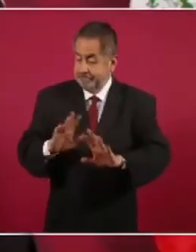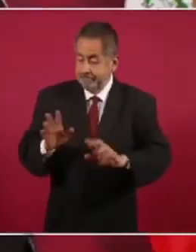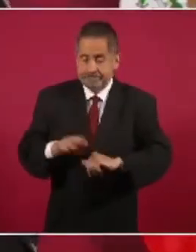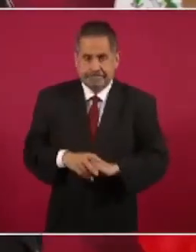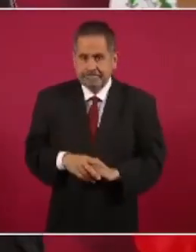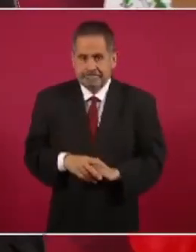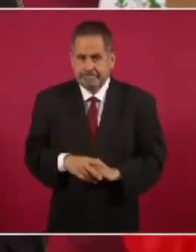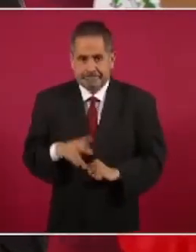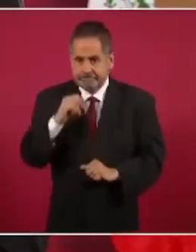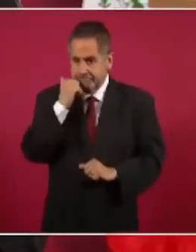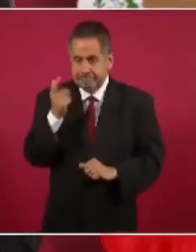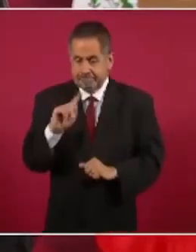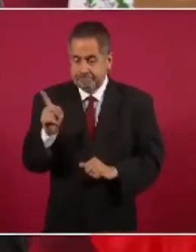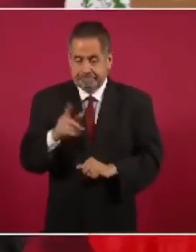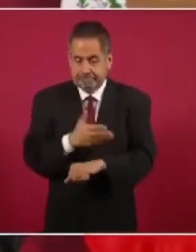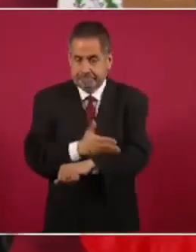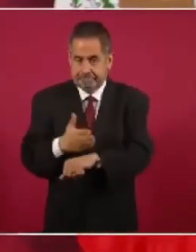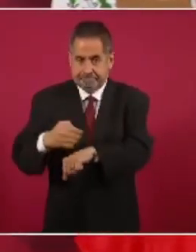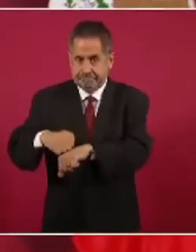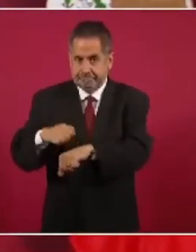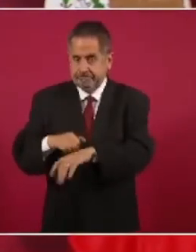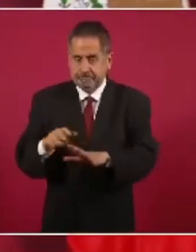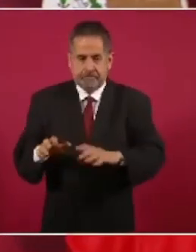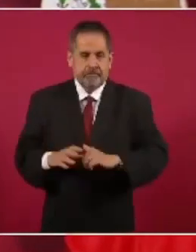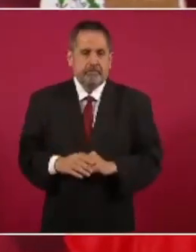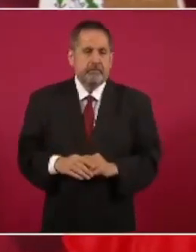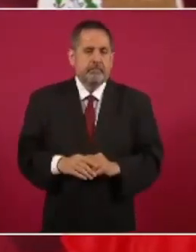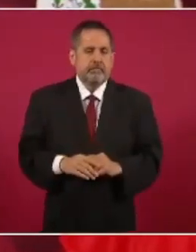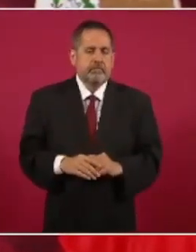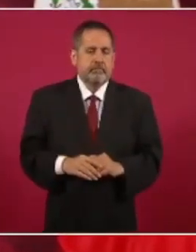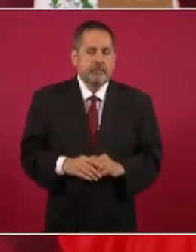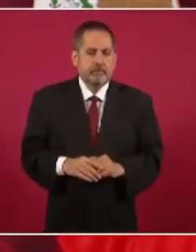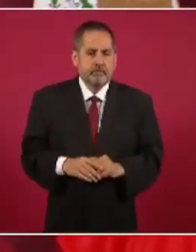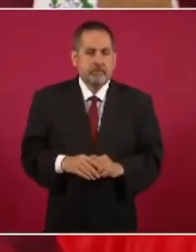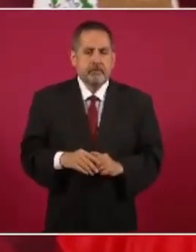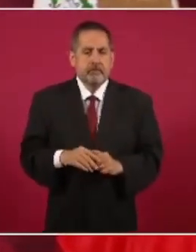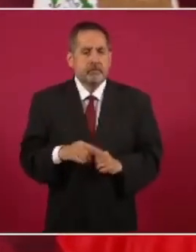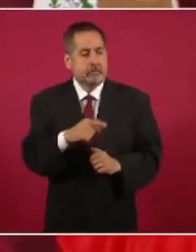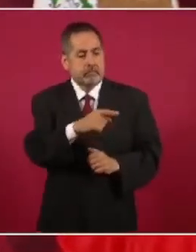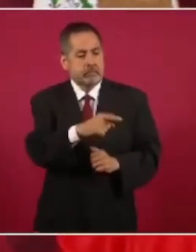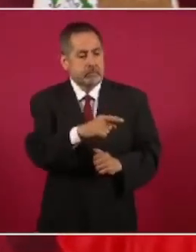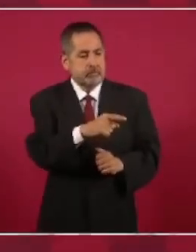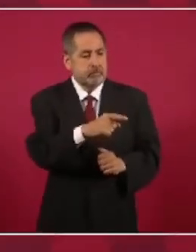toco madera, porque sí quiero que regresen, pero lo que se llevaron.